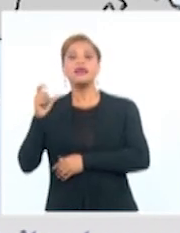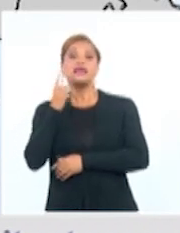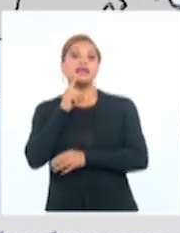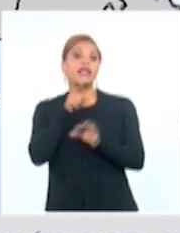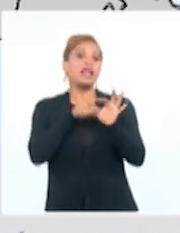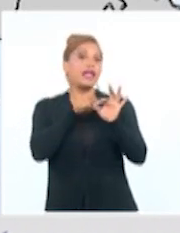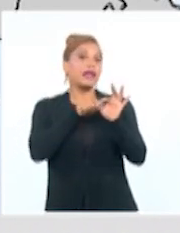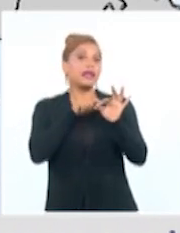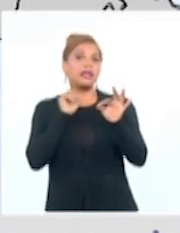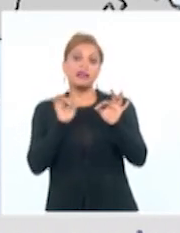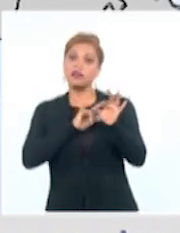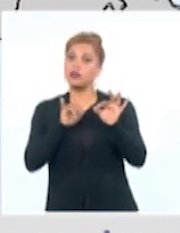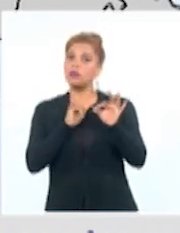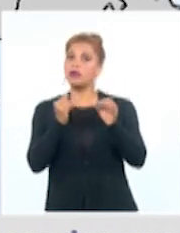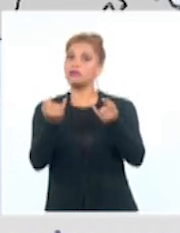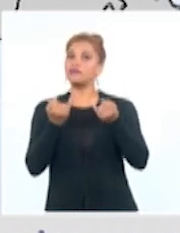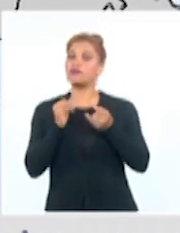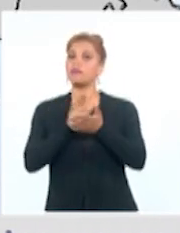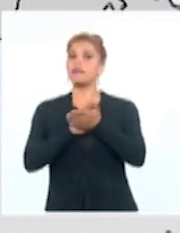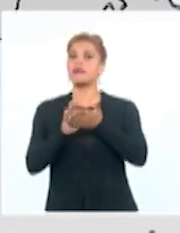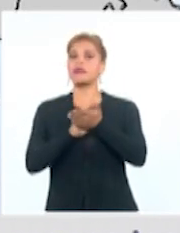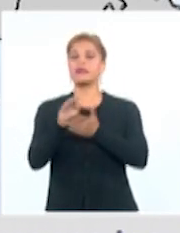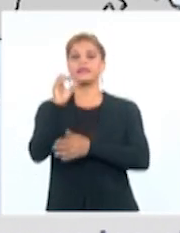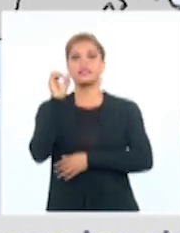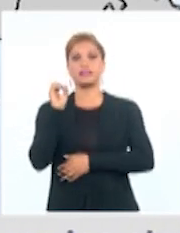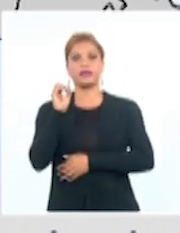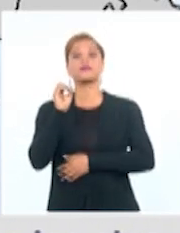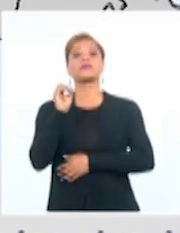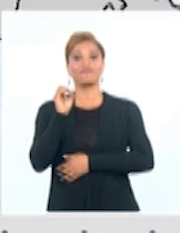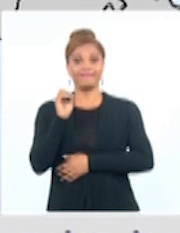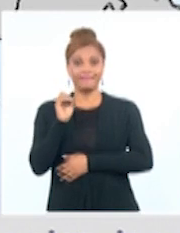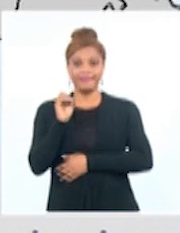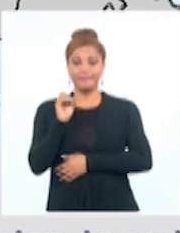de la Juventud, que no diagnosticó casos. Realmente